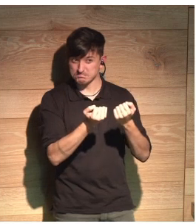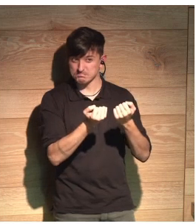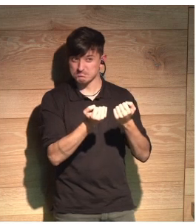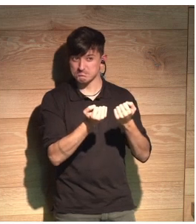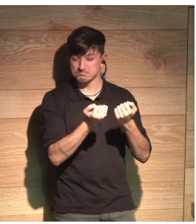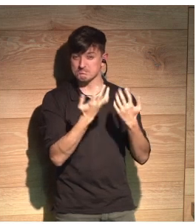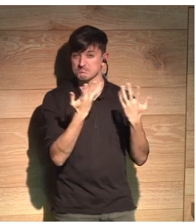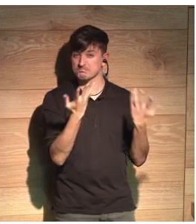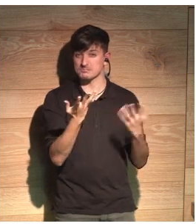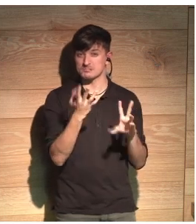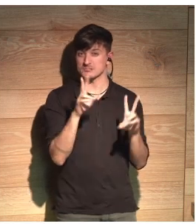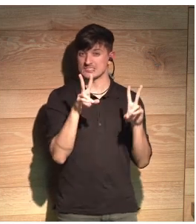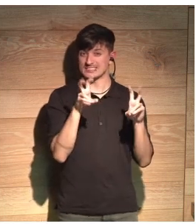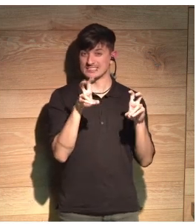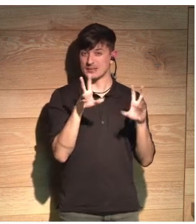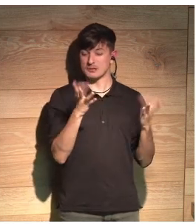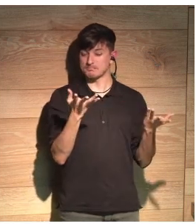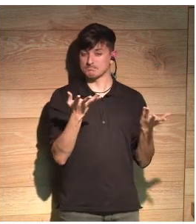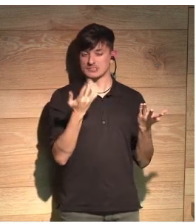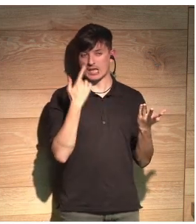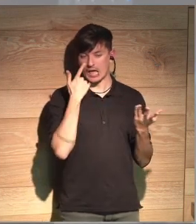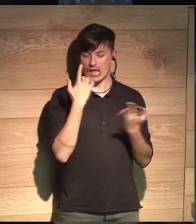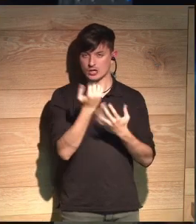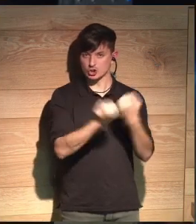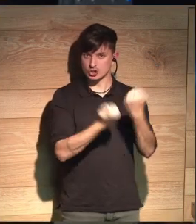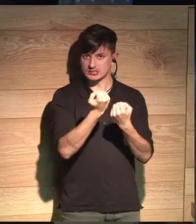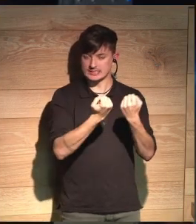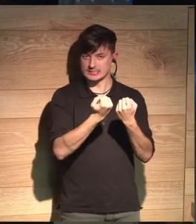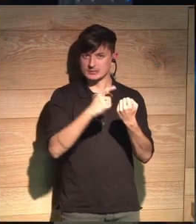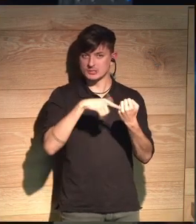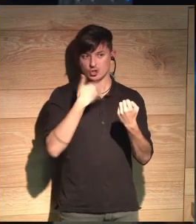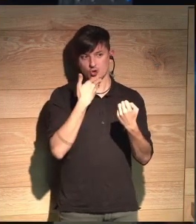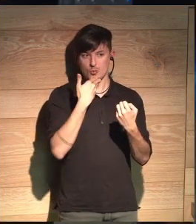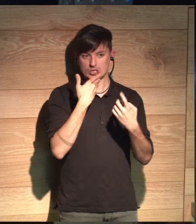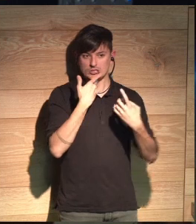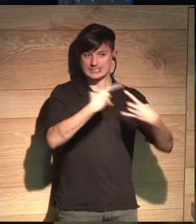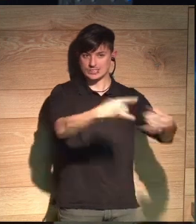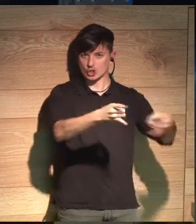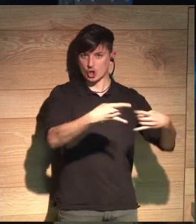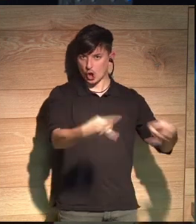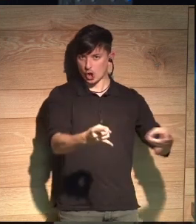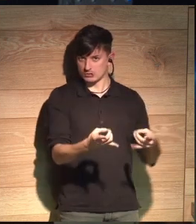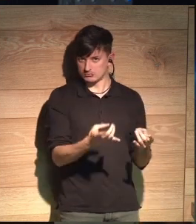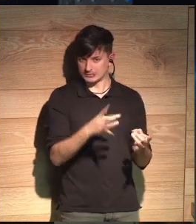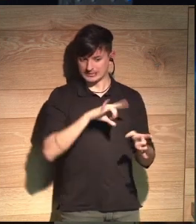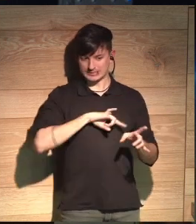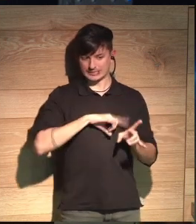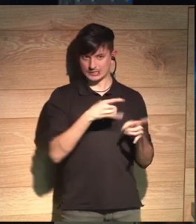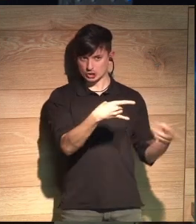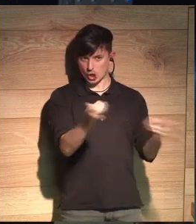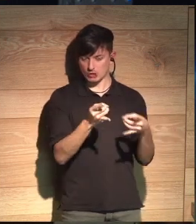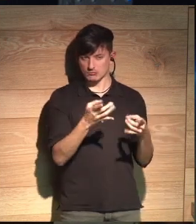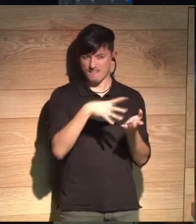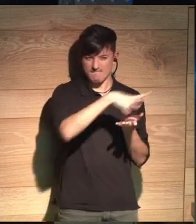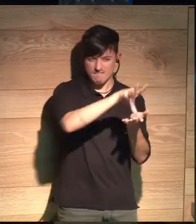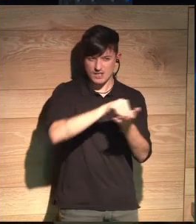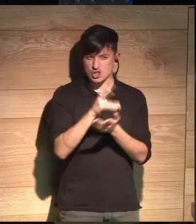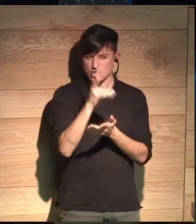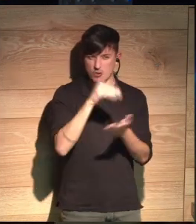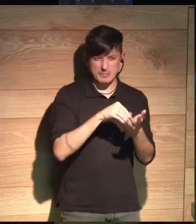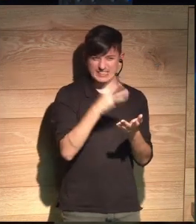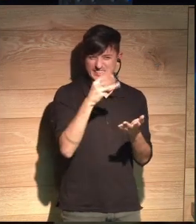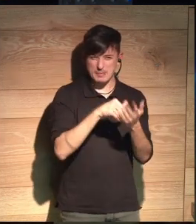en términos de posición el coche también es como un gran sensor digamos un coche promedio recopila alrededor de 2.000 otros